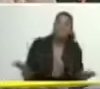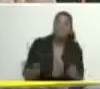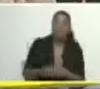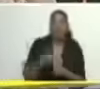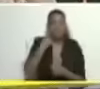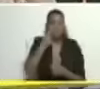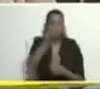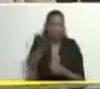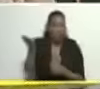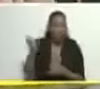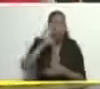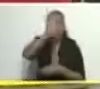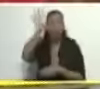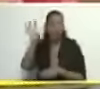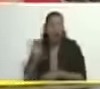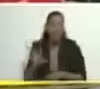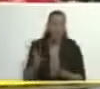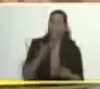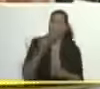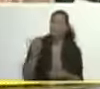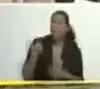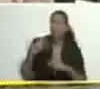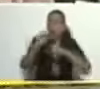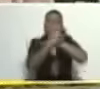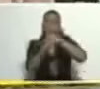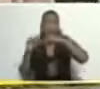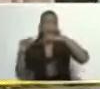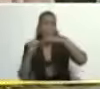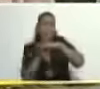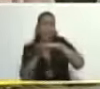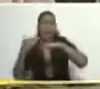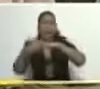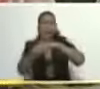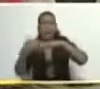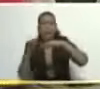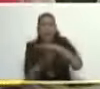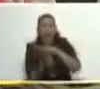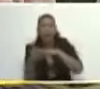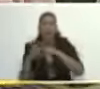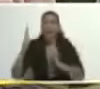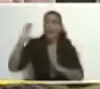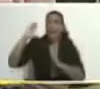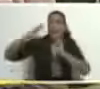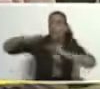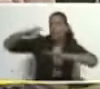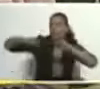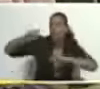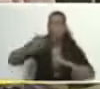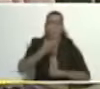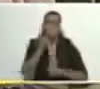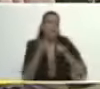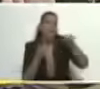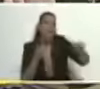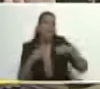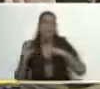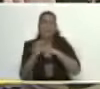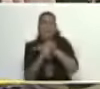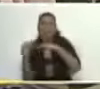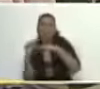fíjense, esos países les va mejor que Jamaica, les va mejor que a Trinidad, les va mejor que a